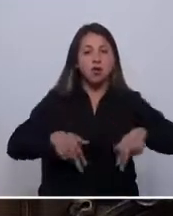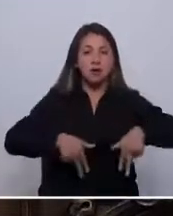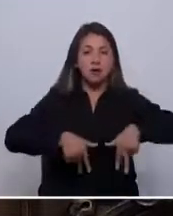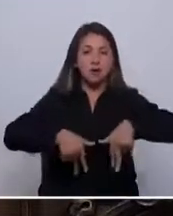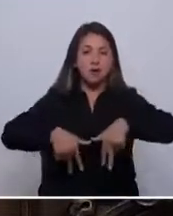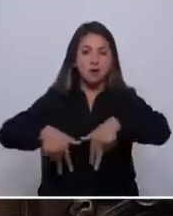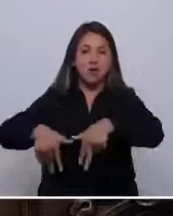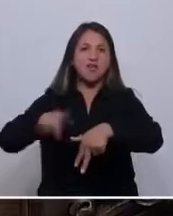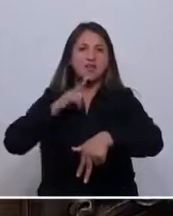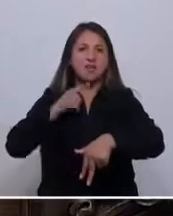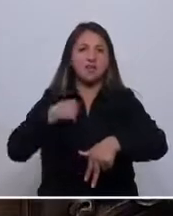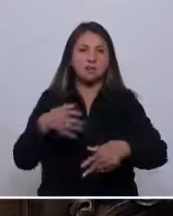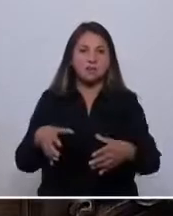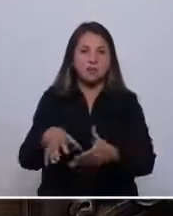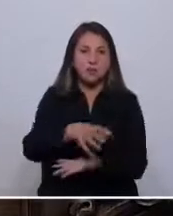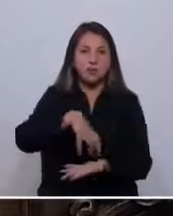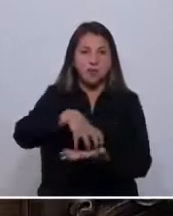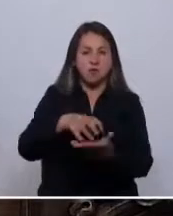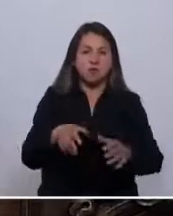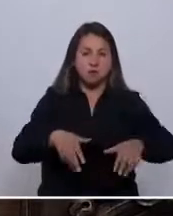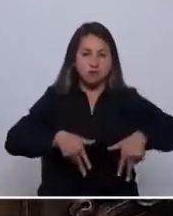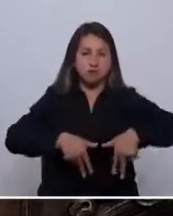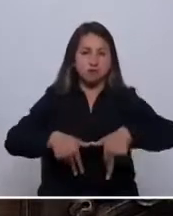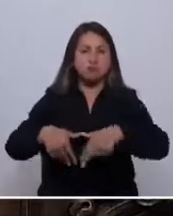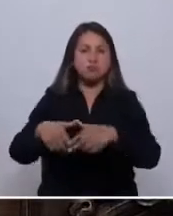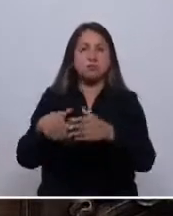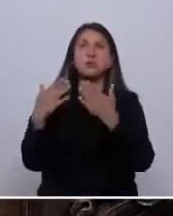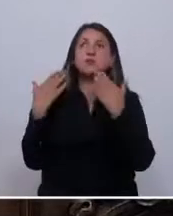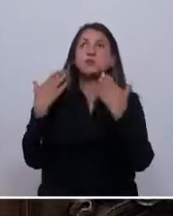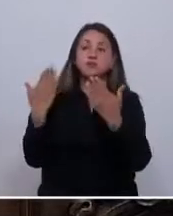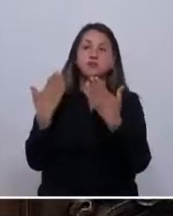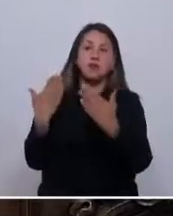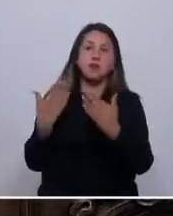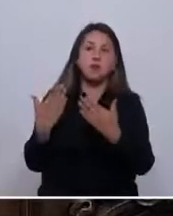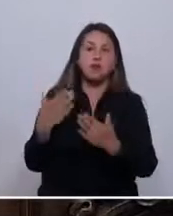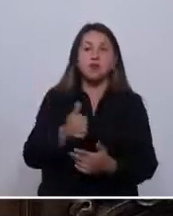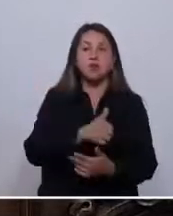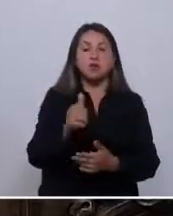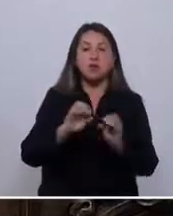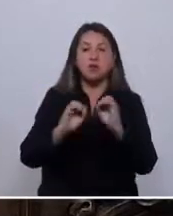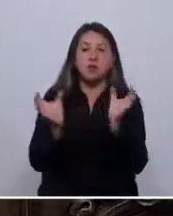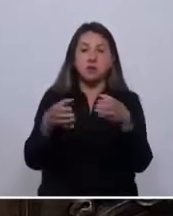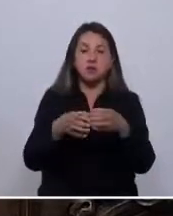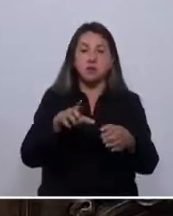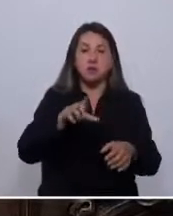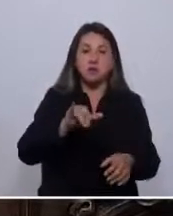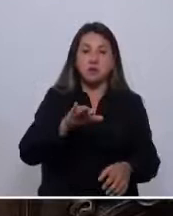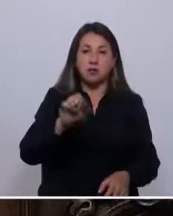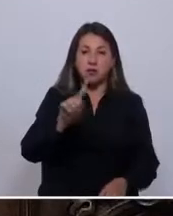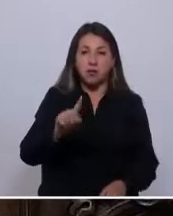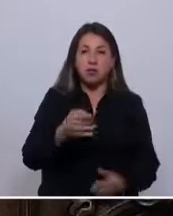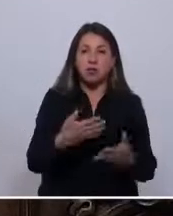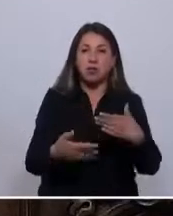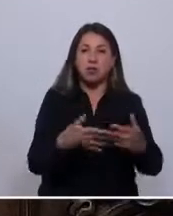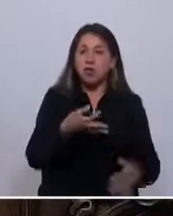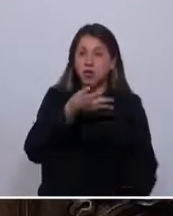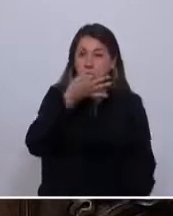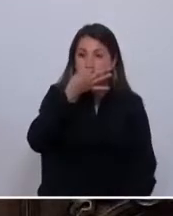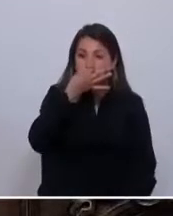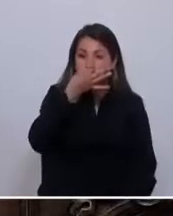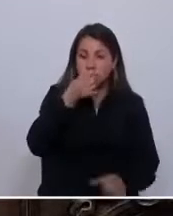mi pueblo. Un cariñoso saludo a la Organización de Laicos y Laicas de Osorno, que